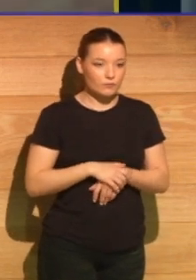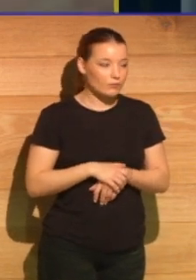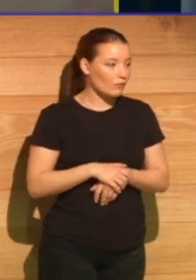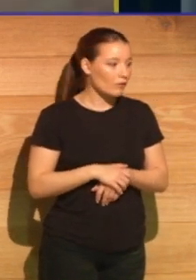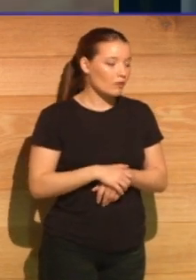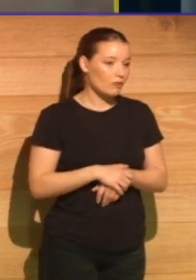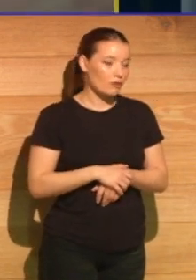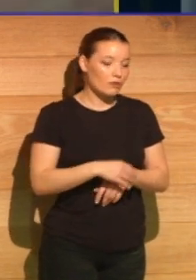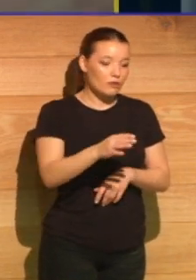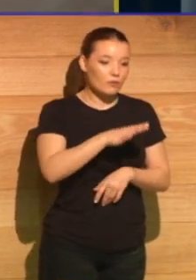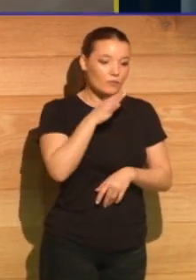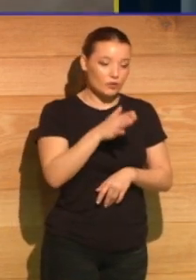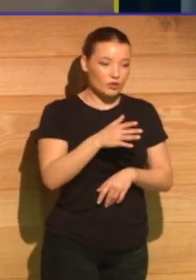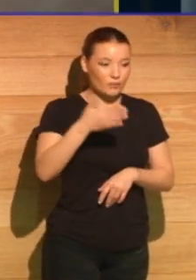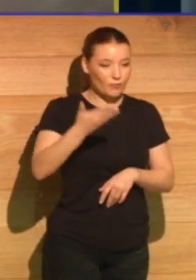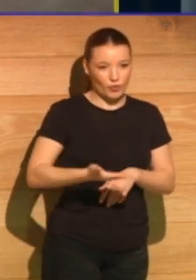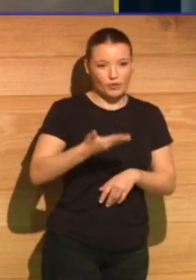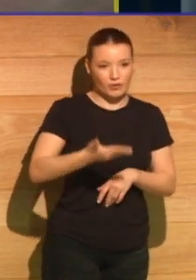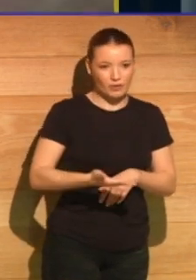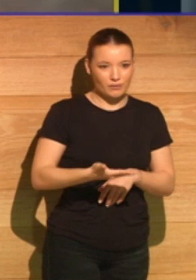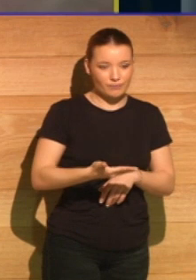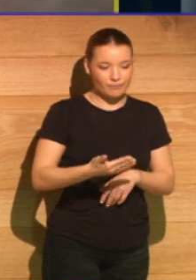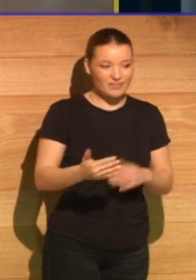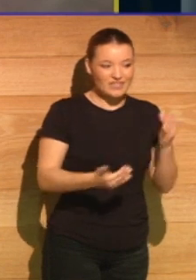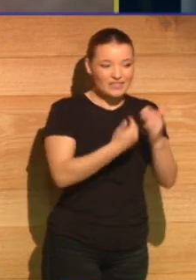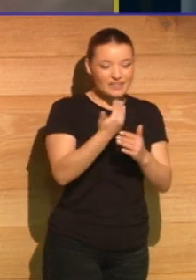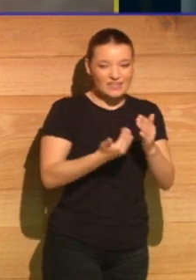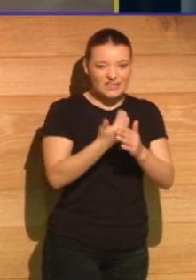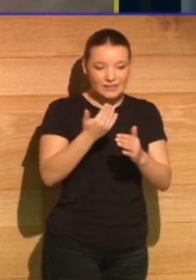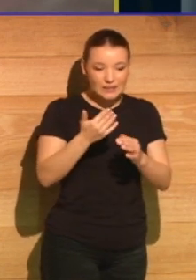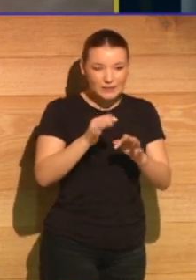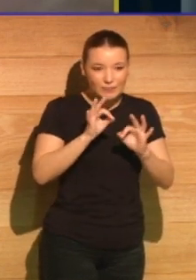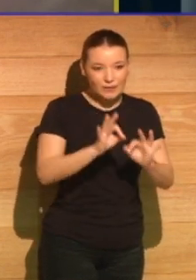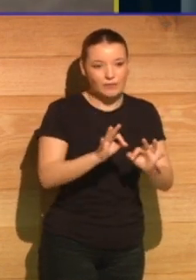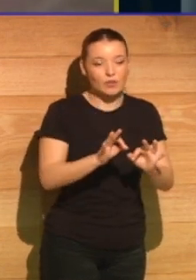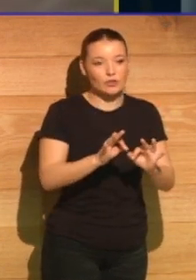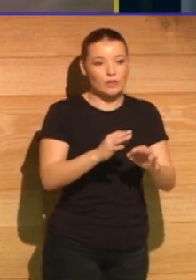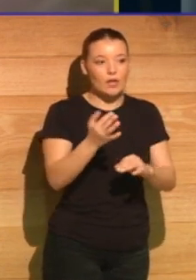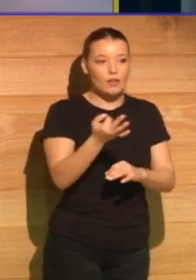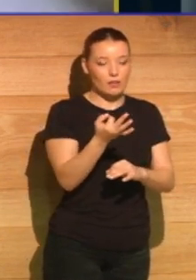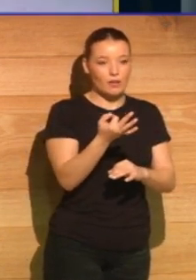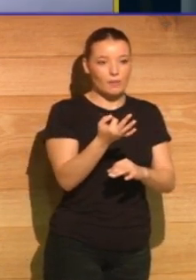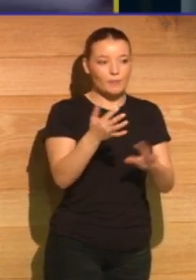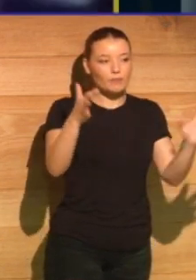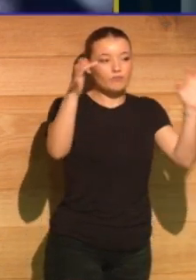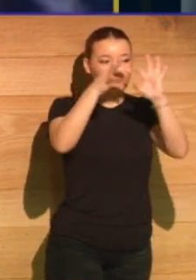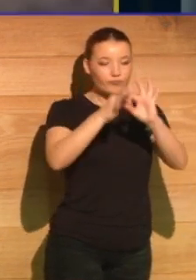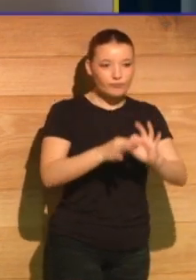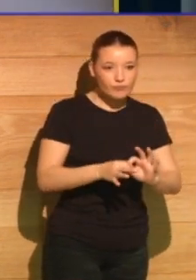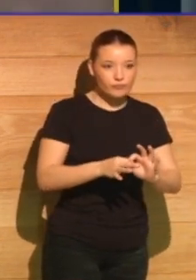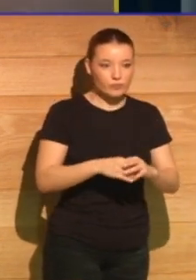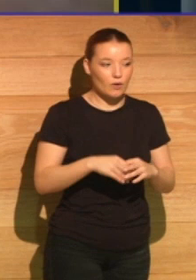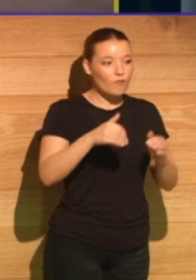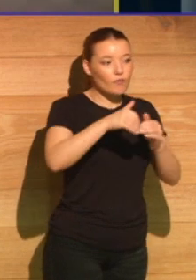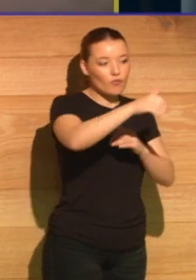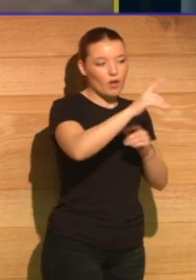Y por eso es importante que estos días, como decíais, formen una trenza, ¿no? Yo decía al principio lo de que desaparezcan en un futuro muy lejano, pero